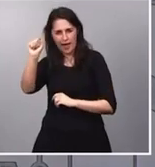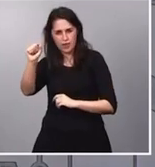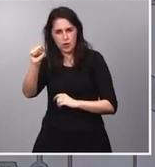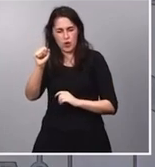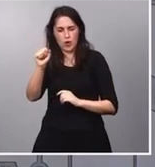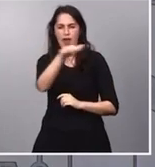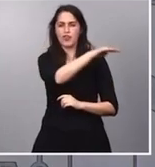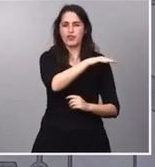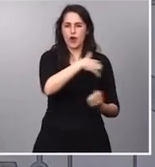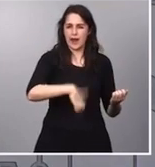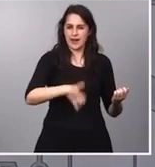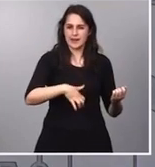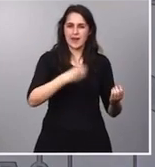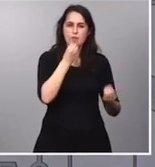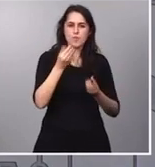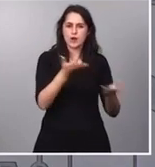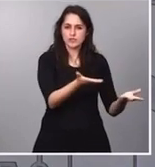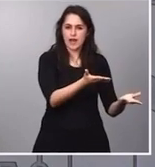Aires sinedie